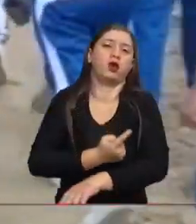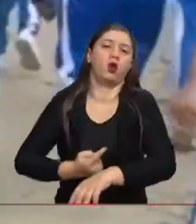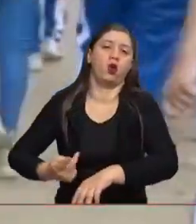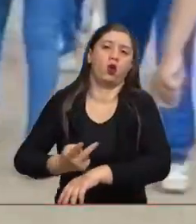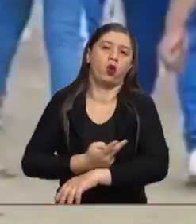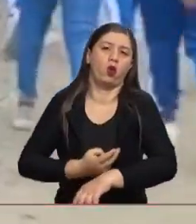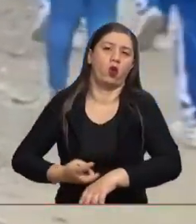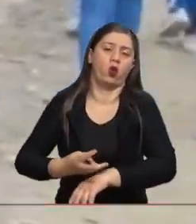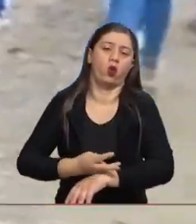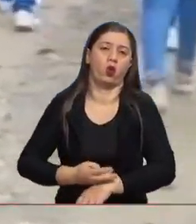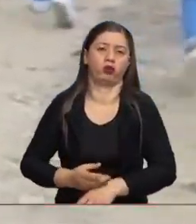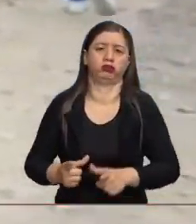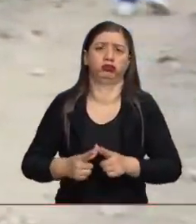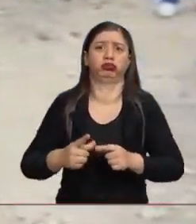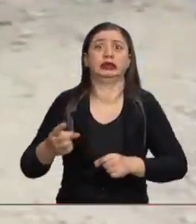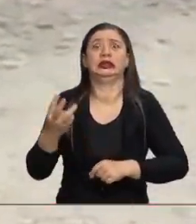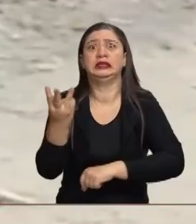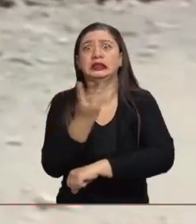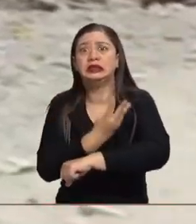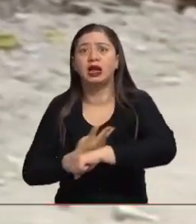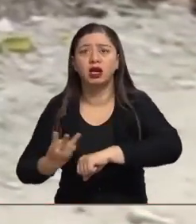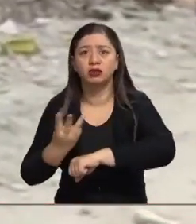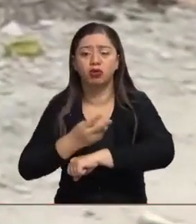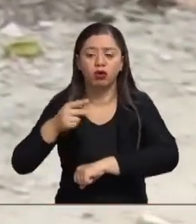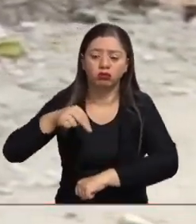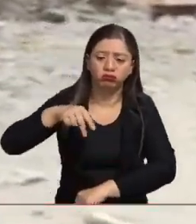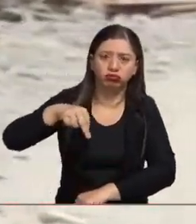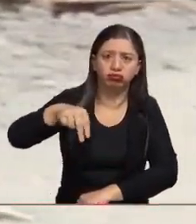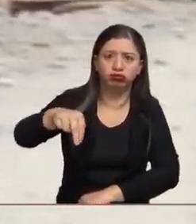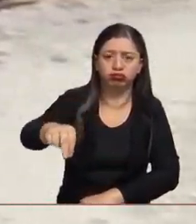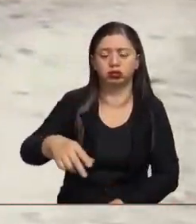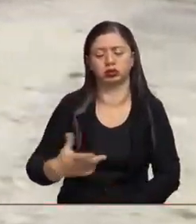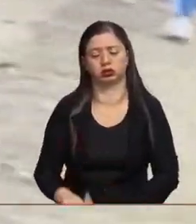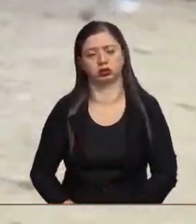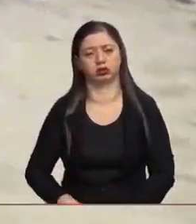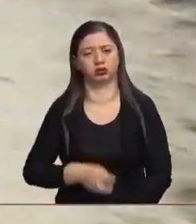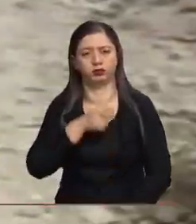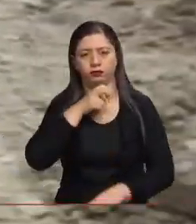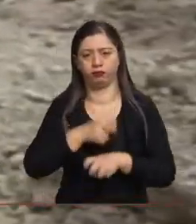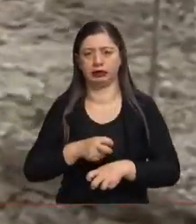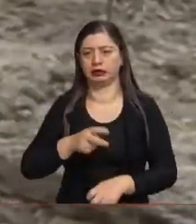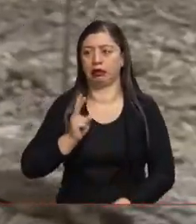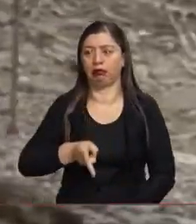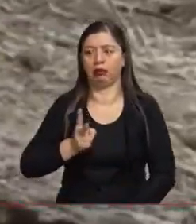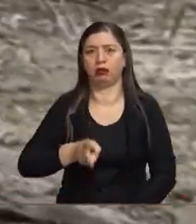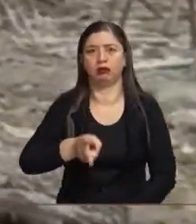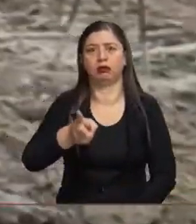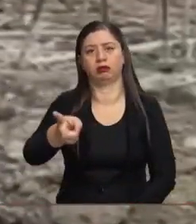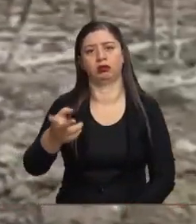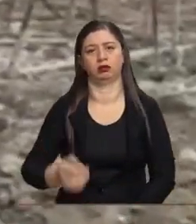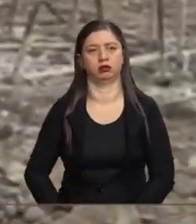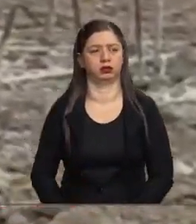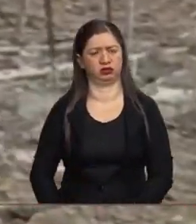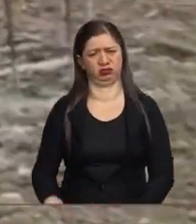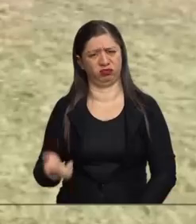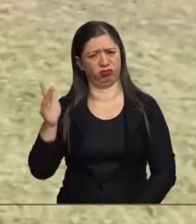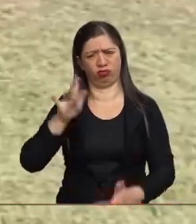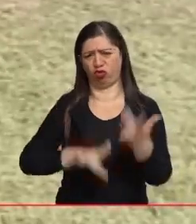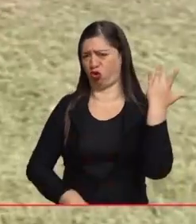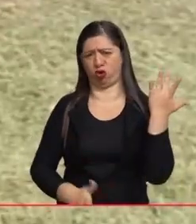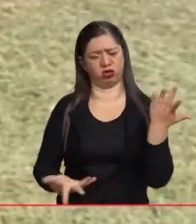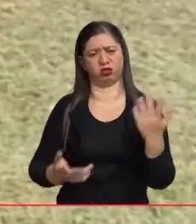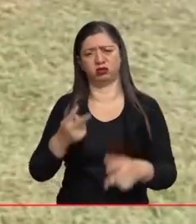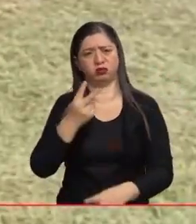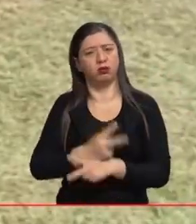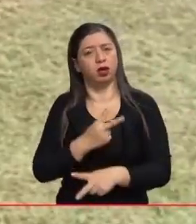Blanquised. Están cogiendo hasta 3 horas de camino a pie. Y eso es algo que no es normal, corren